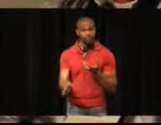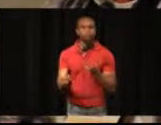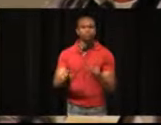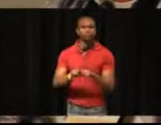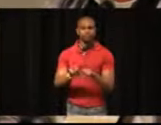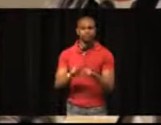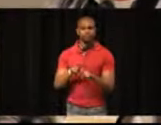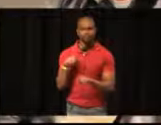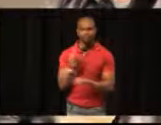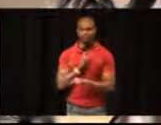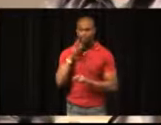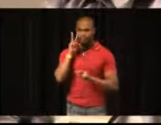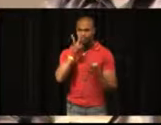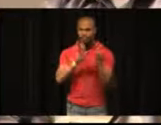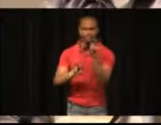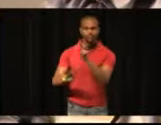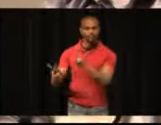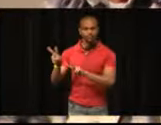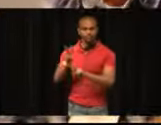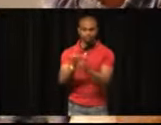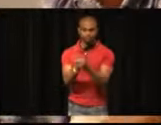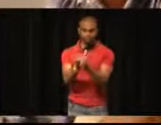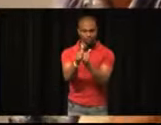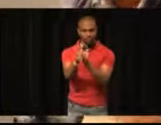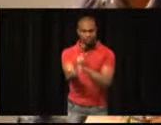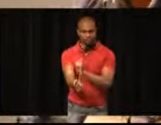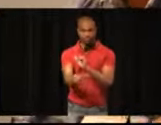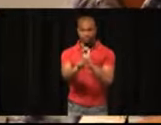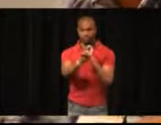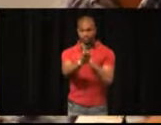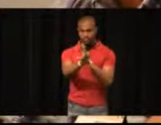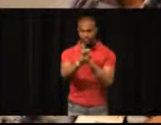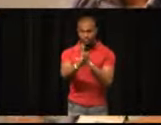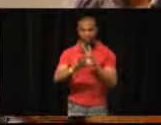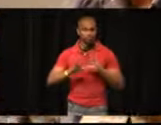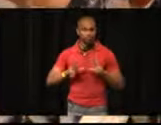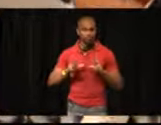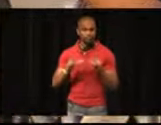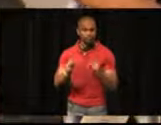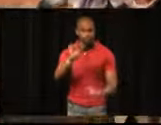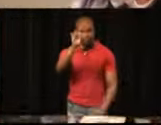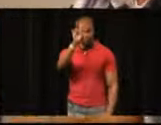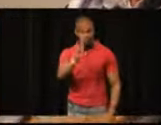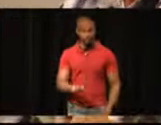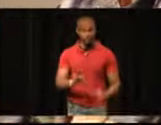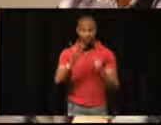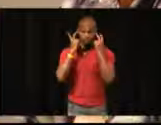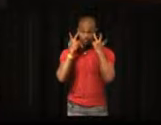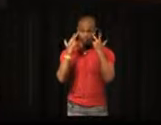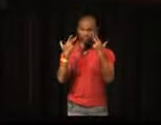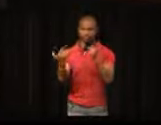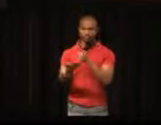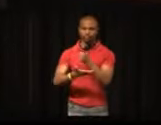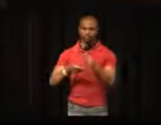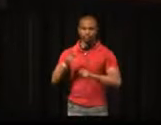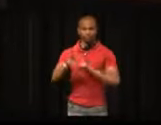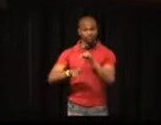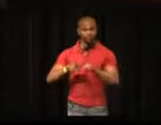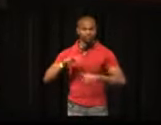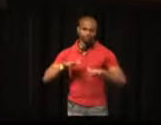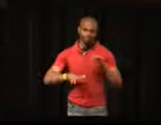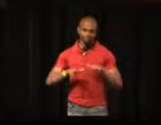ser, y sobre nuestra visión del deporte, de la educación y de todos los derechos naturales y iguales